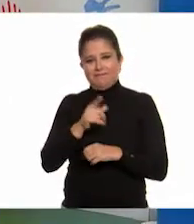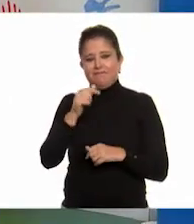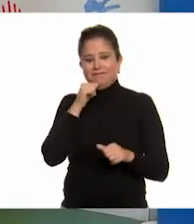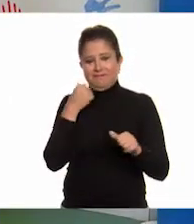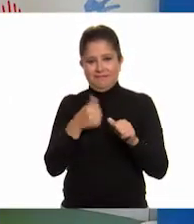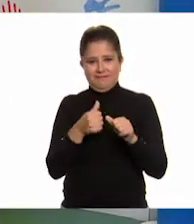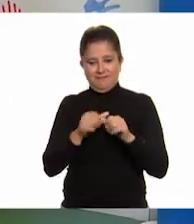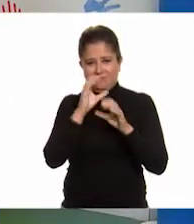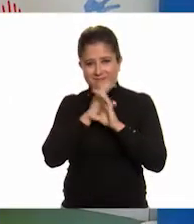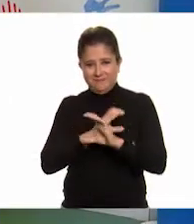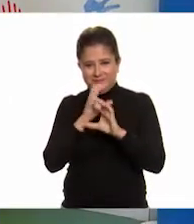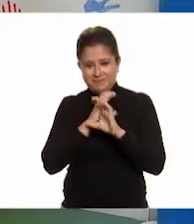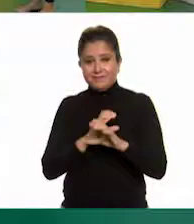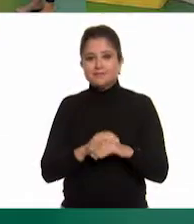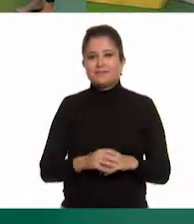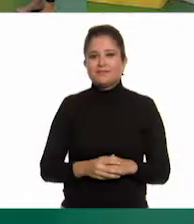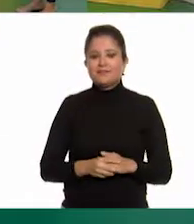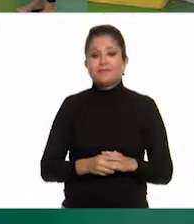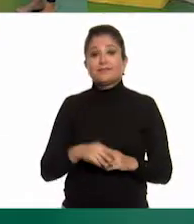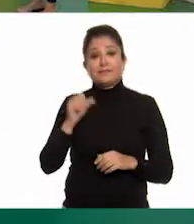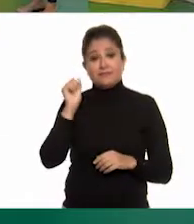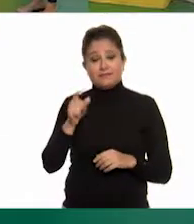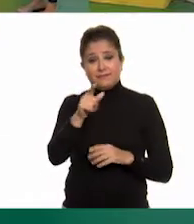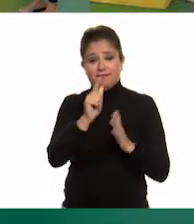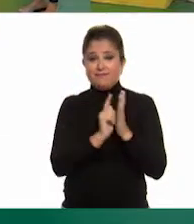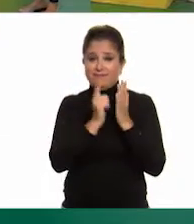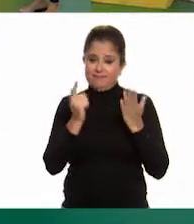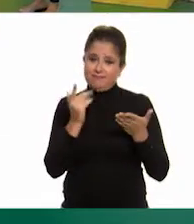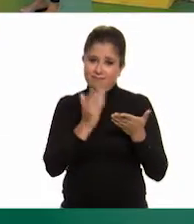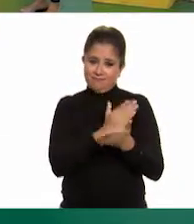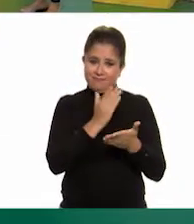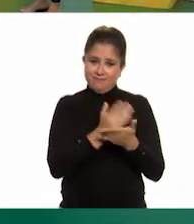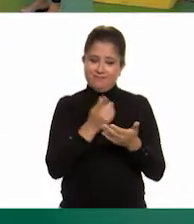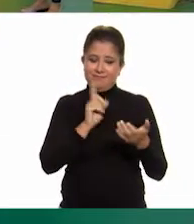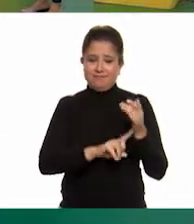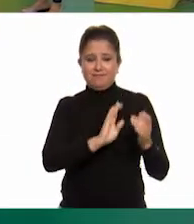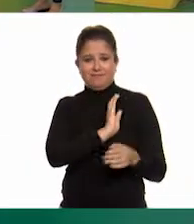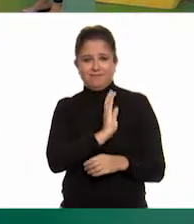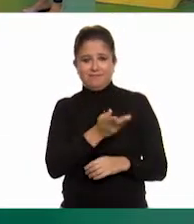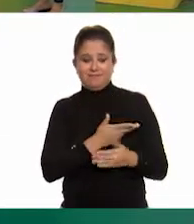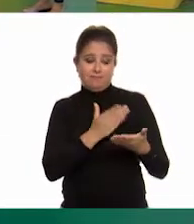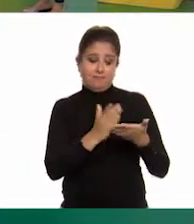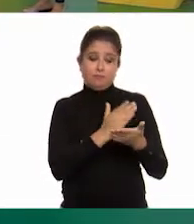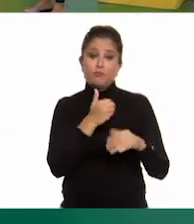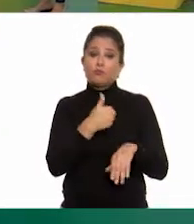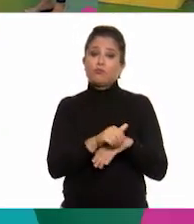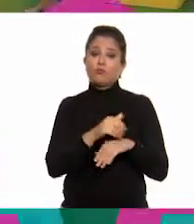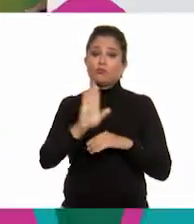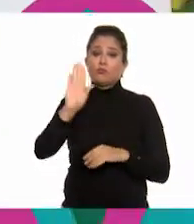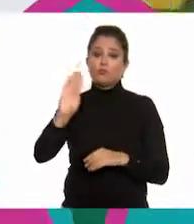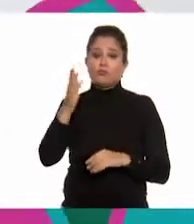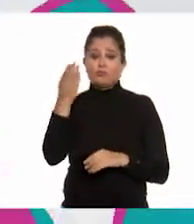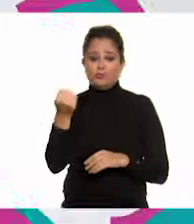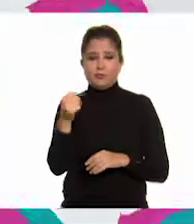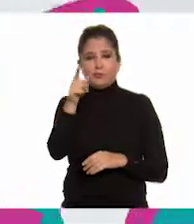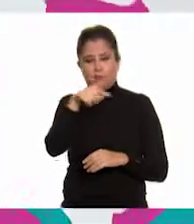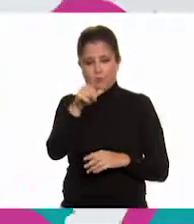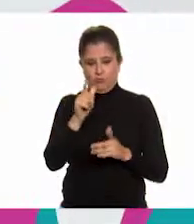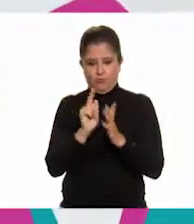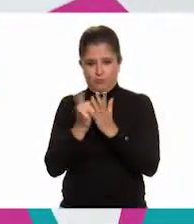letra. Y está también en tu libro de lengua materna, en la página 99. Así que ve por tu